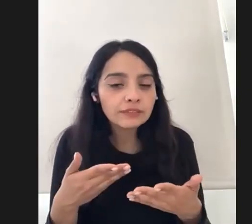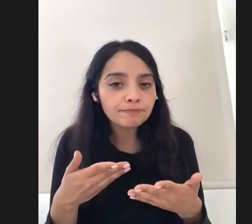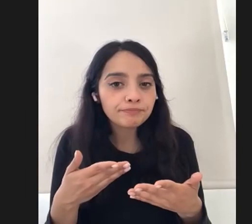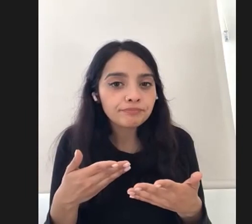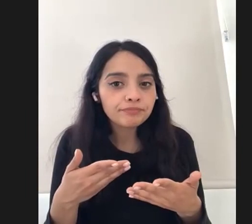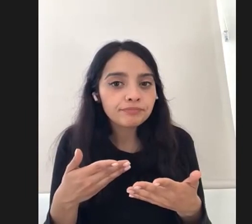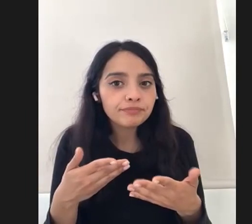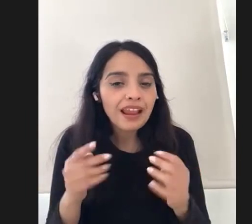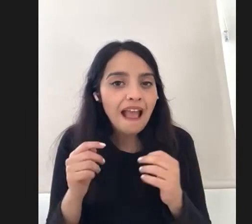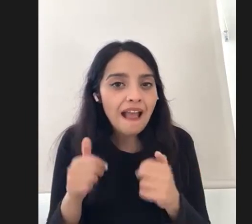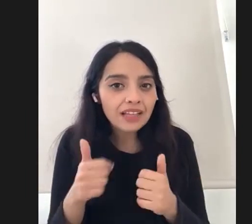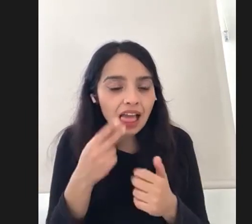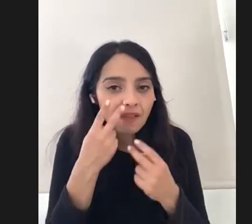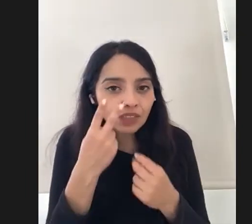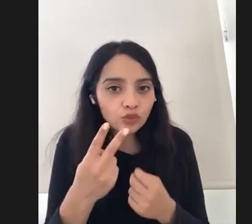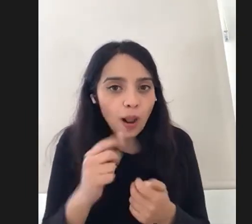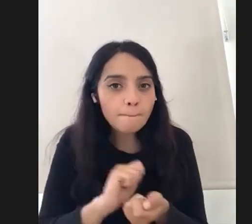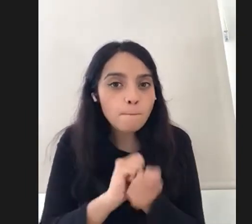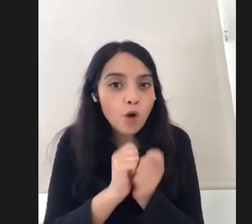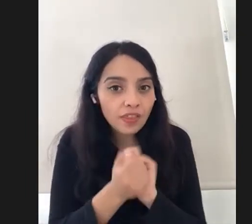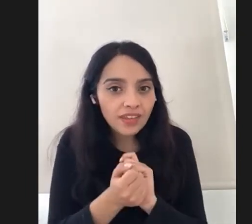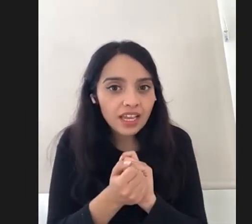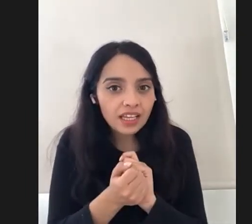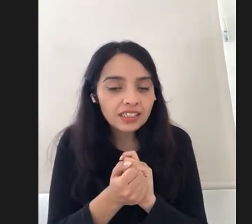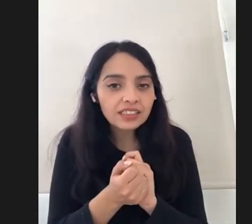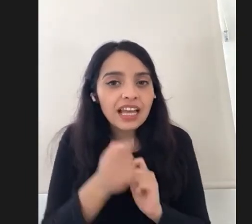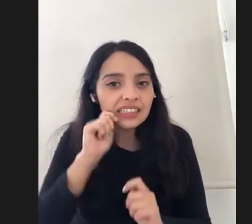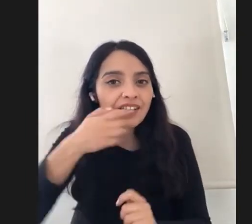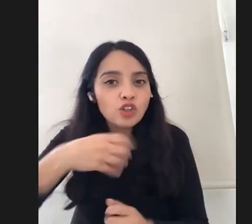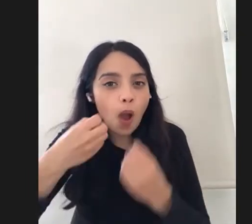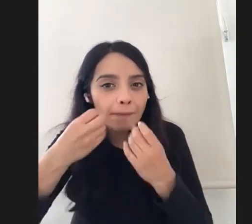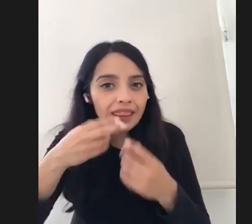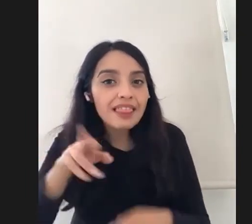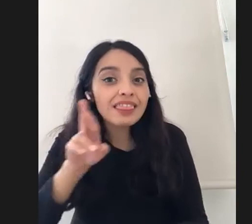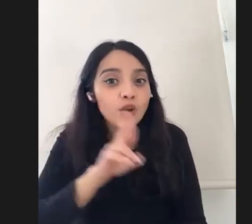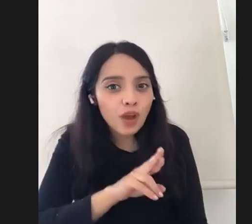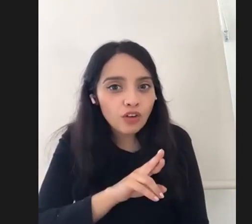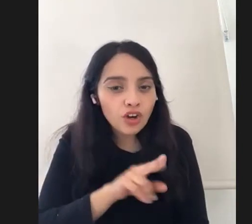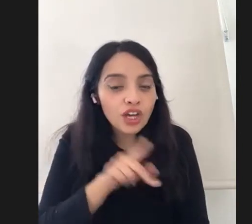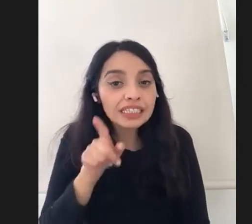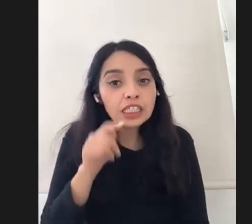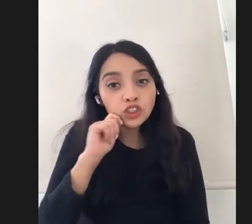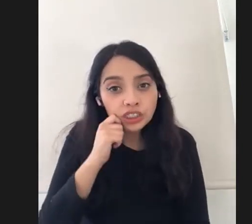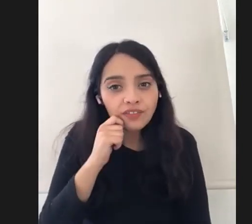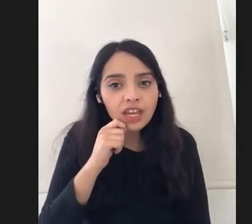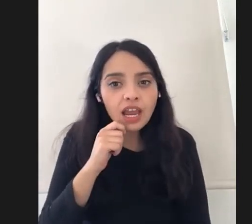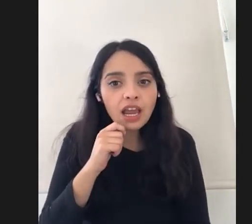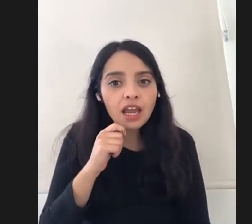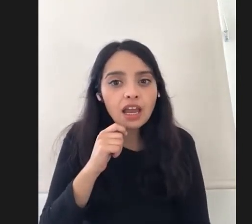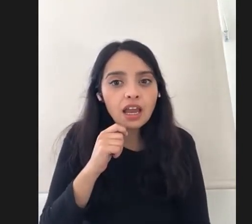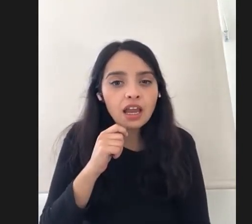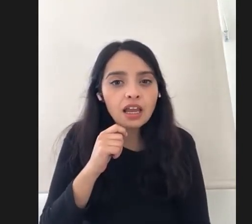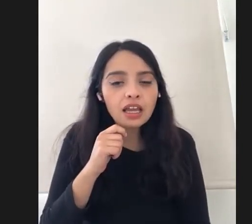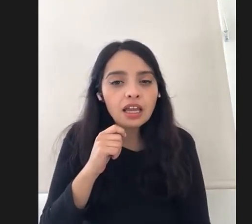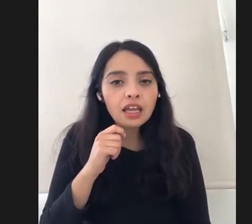habilidad visual, tenemos que reaprender, y esto implica, como mencionó cierto Manje,